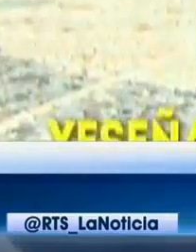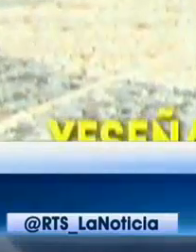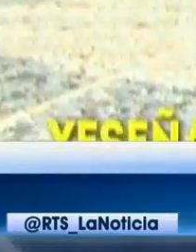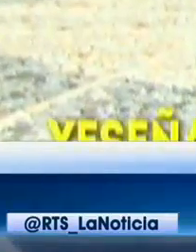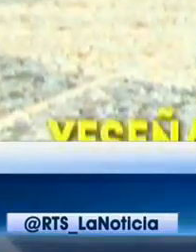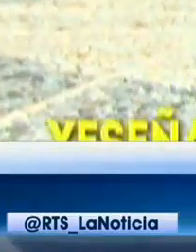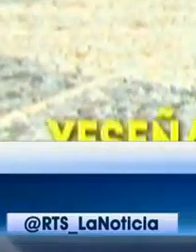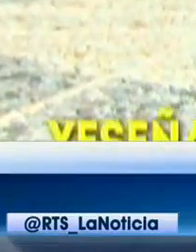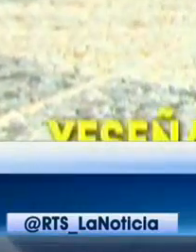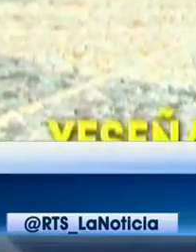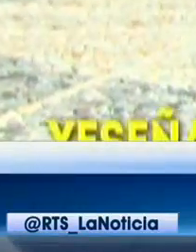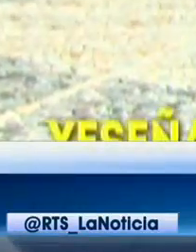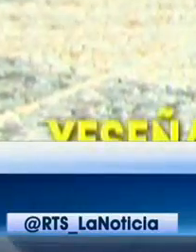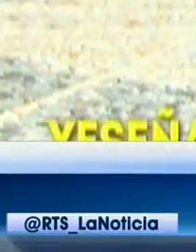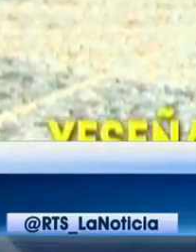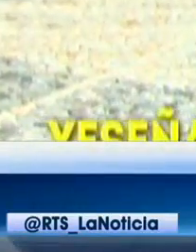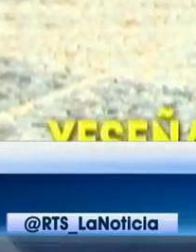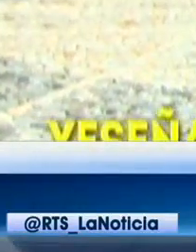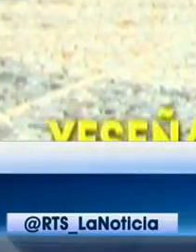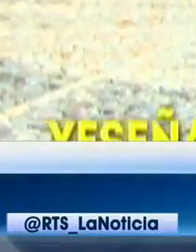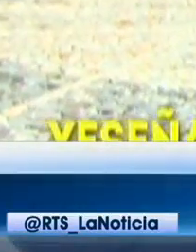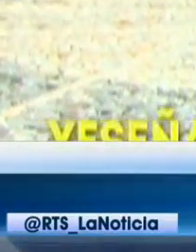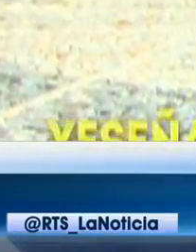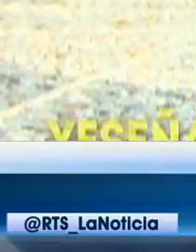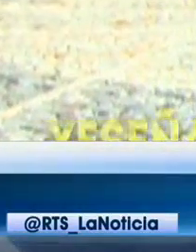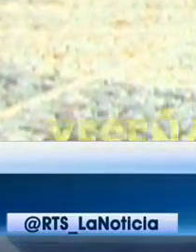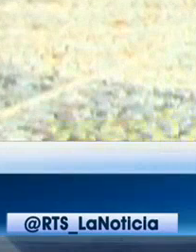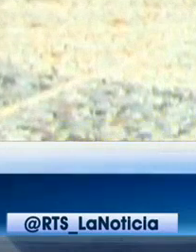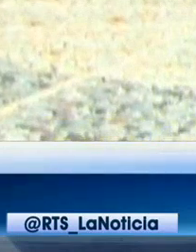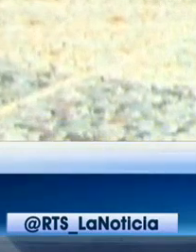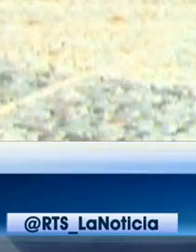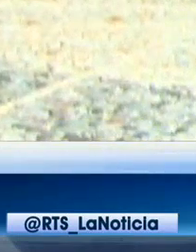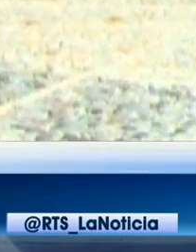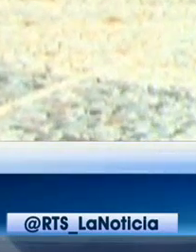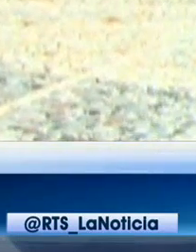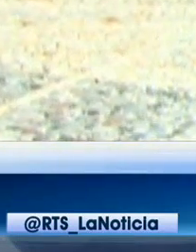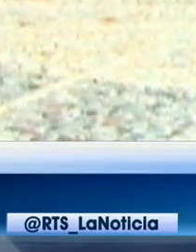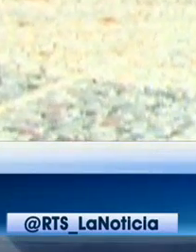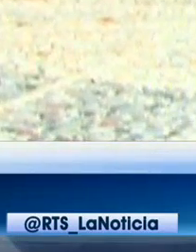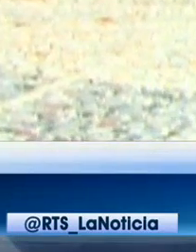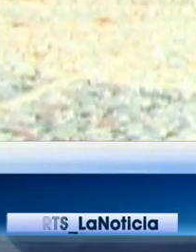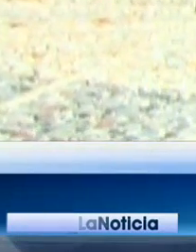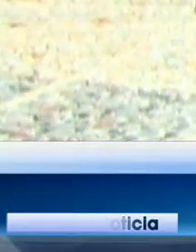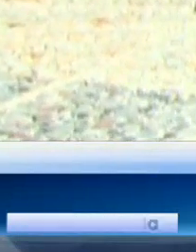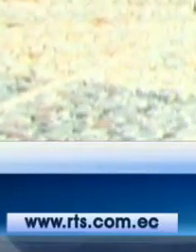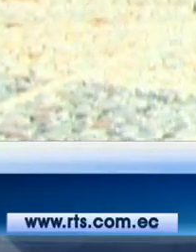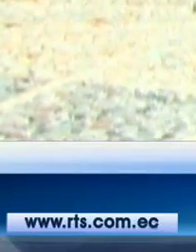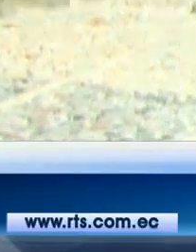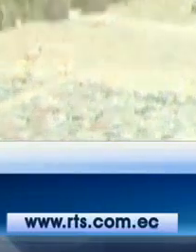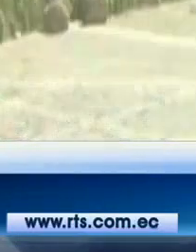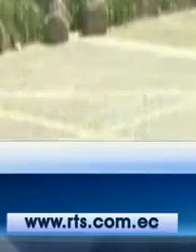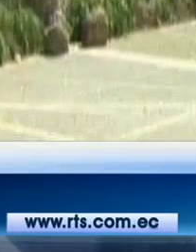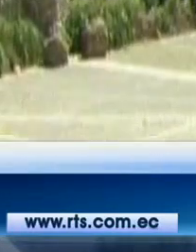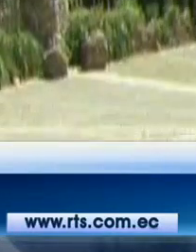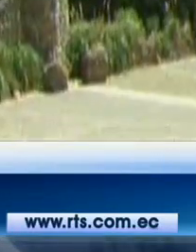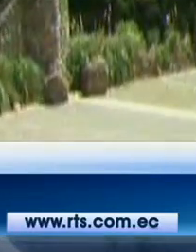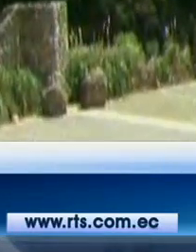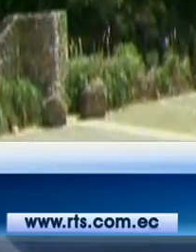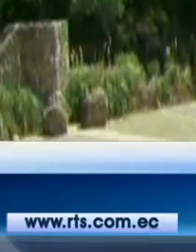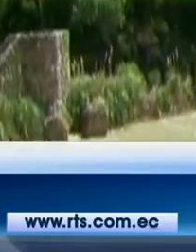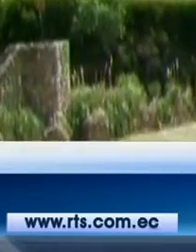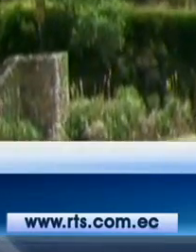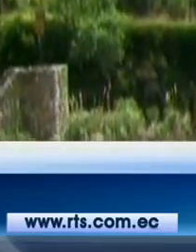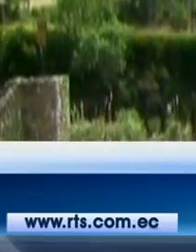de 54 metros de diámetro. Aquí se señalan los solsticios, equinoccios y también las horas del día en esta gran